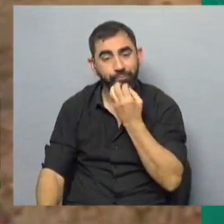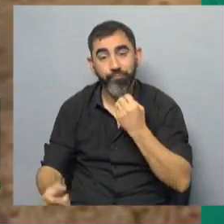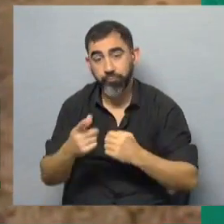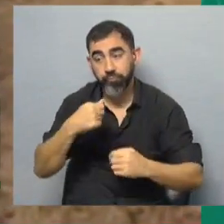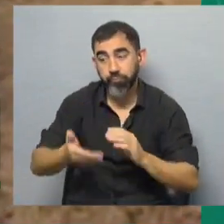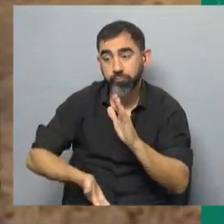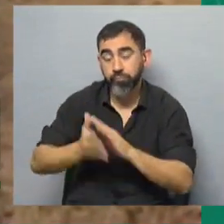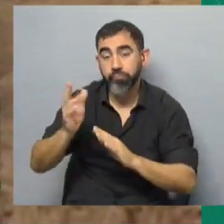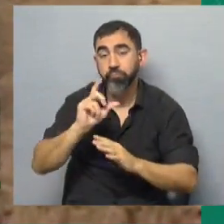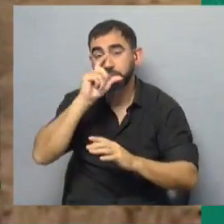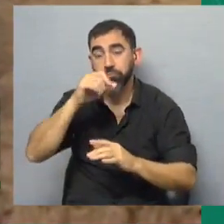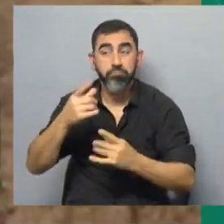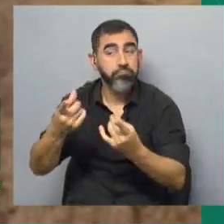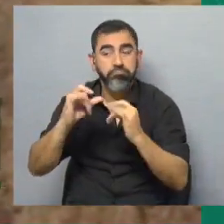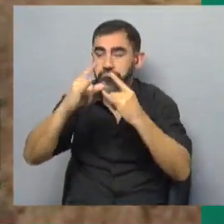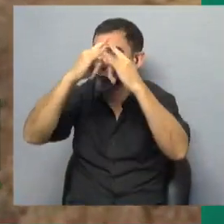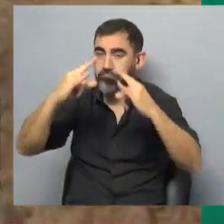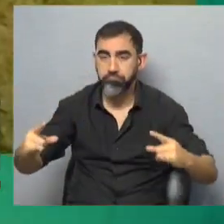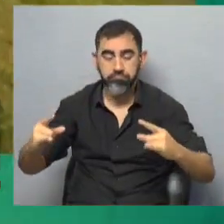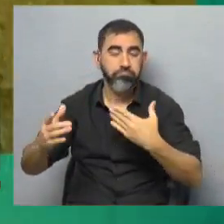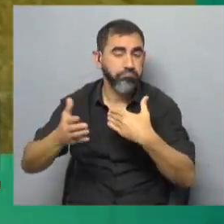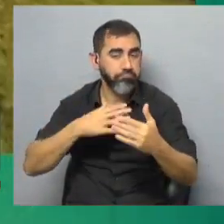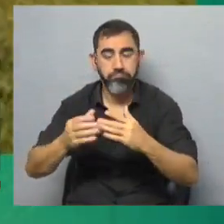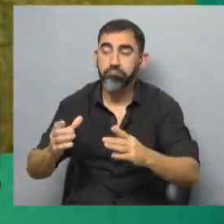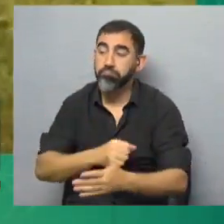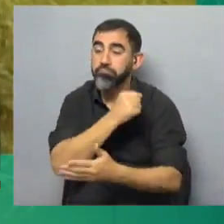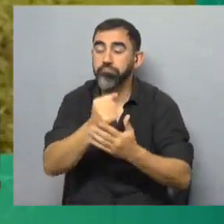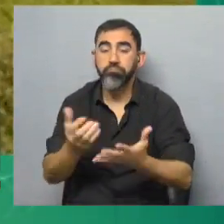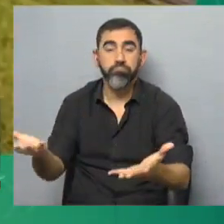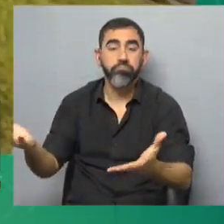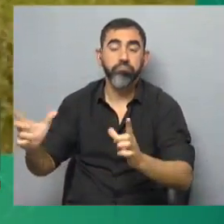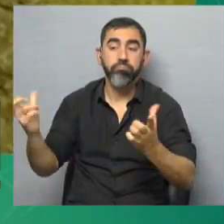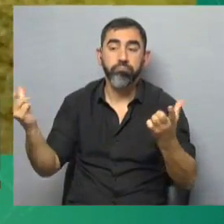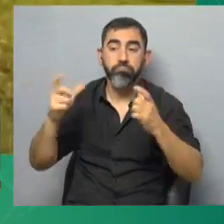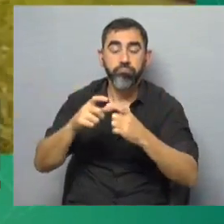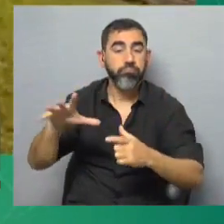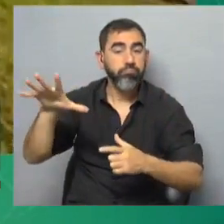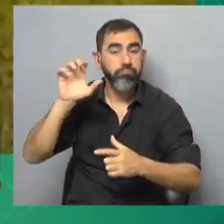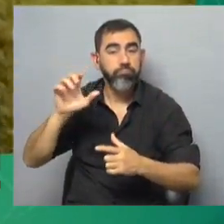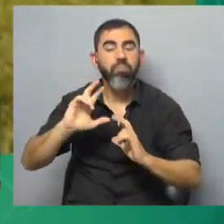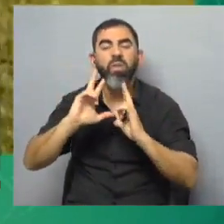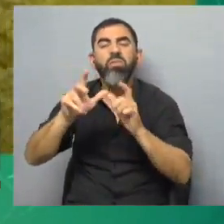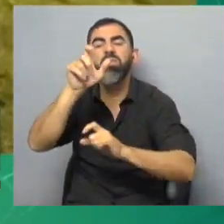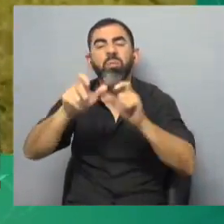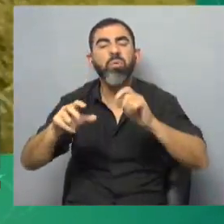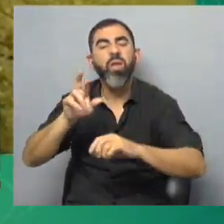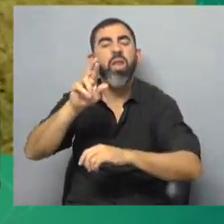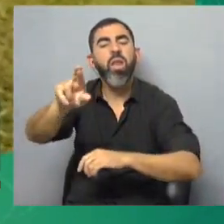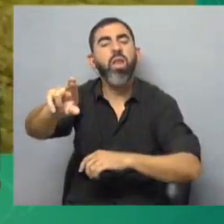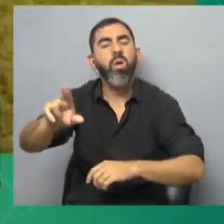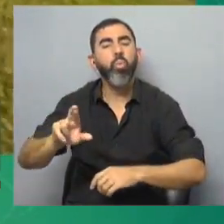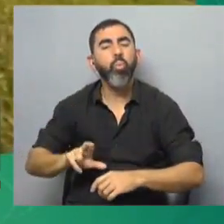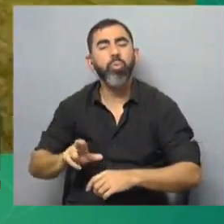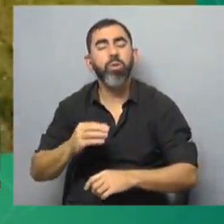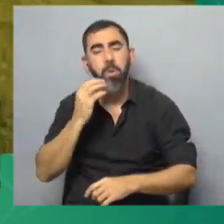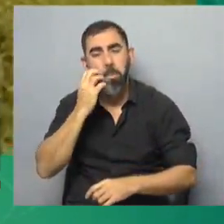bueno, acamparemos allá si es necesario, hasta ser recibido y escuchado. Ahí está. ¿Qué dice la gente en la ruta mientras ustedes están caminando?